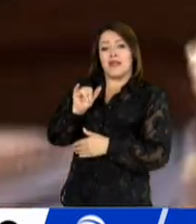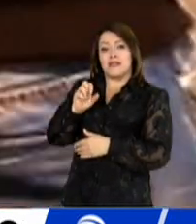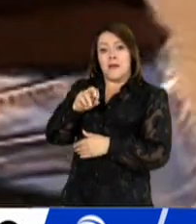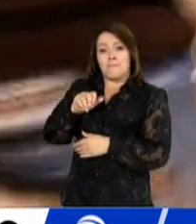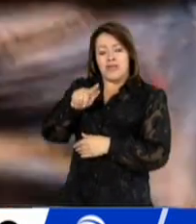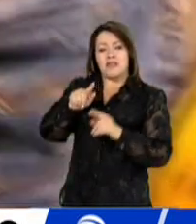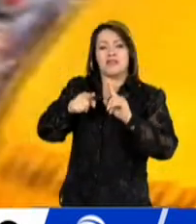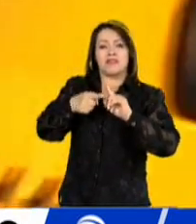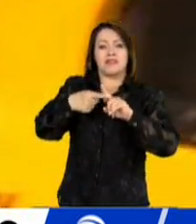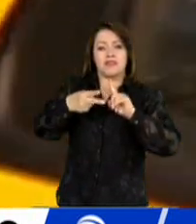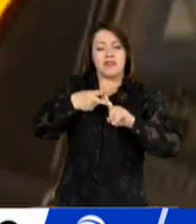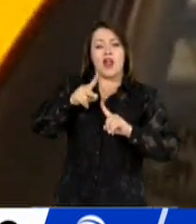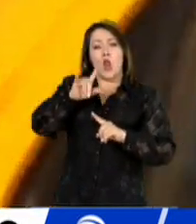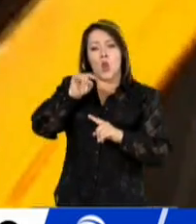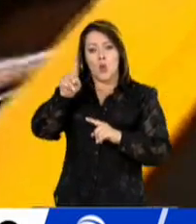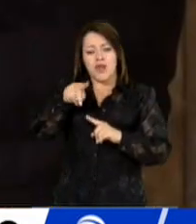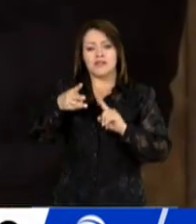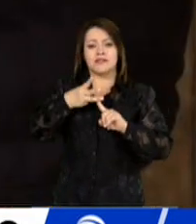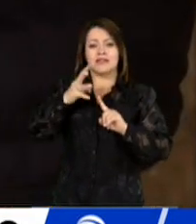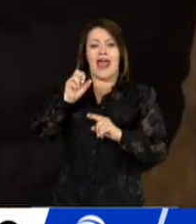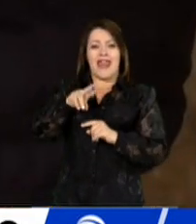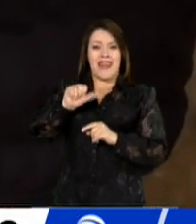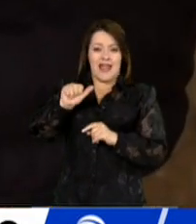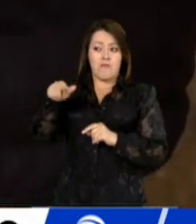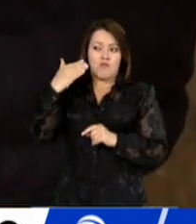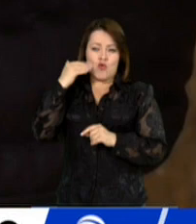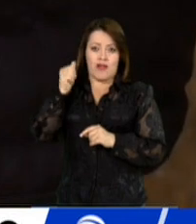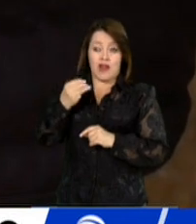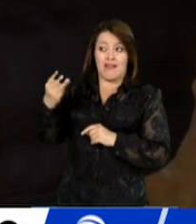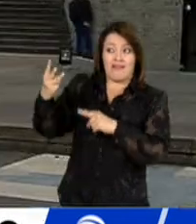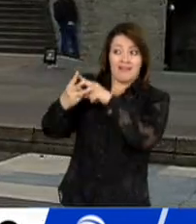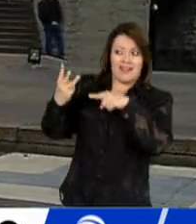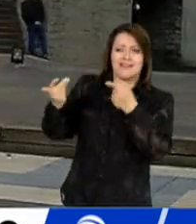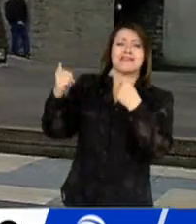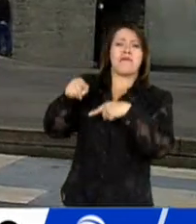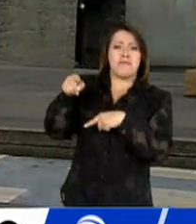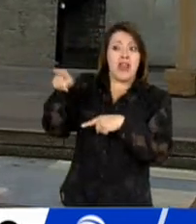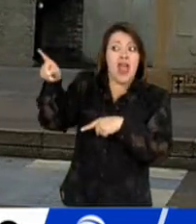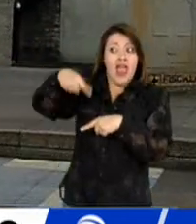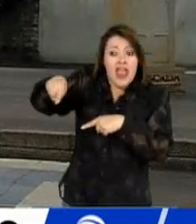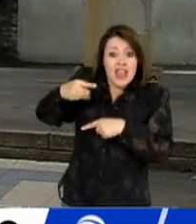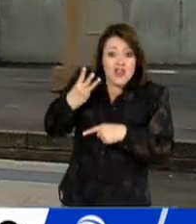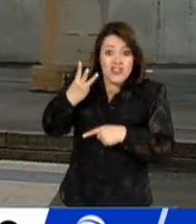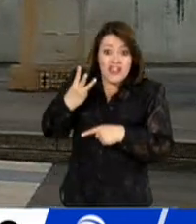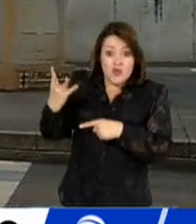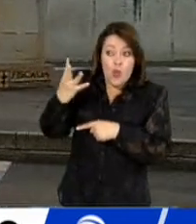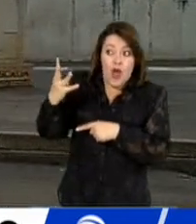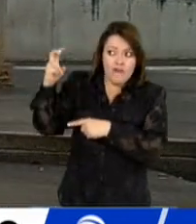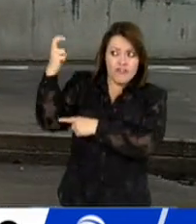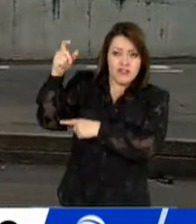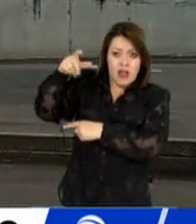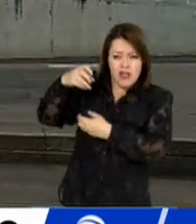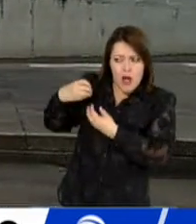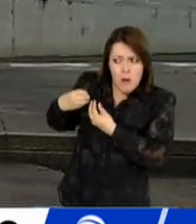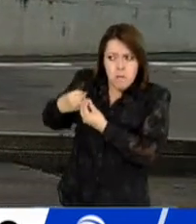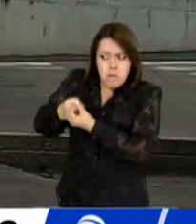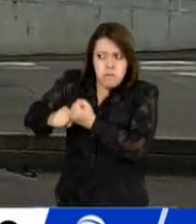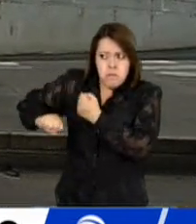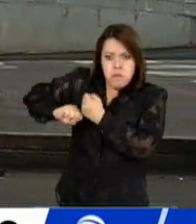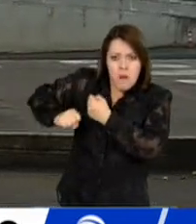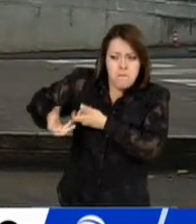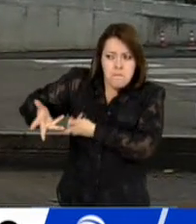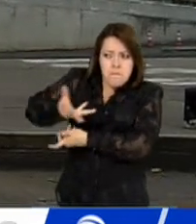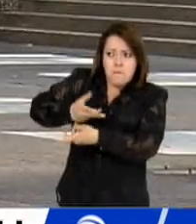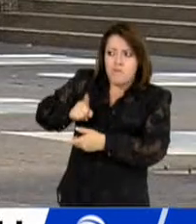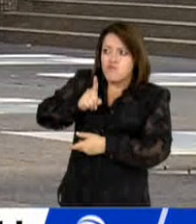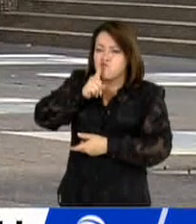Luis Orlando Villamizar y Ana Cristina Solarte Burbano. Todos fueron trasladados al búnker de la Fiscalía para adelantar